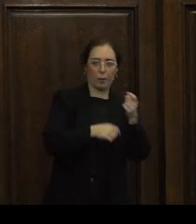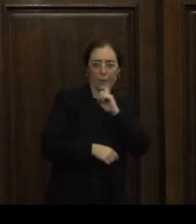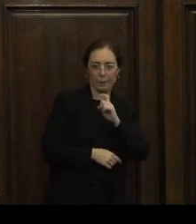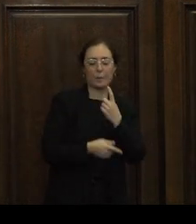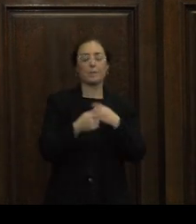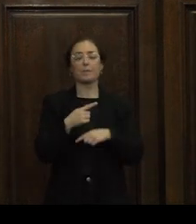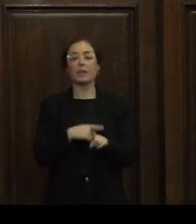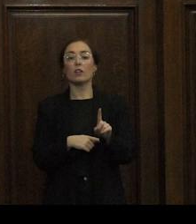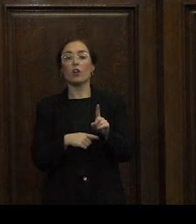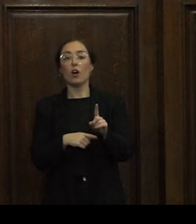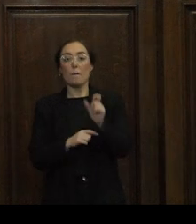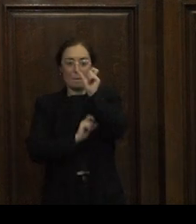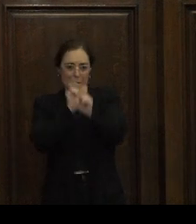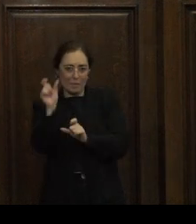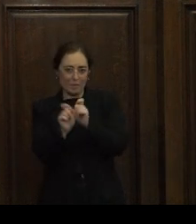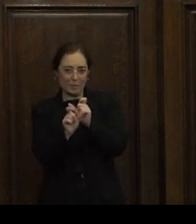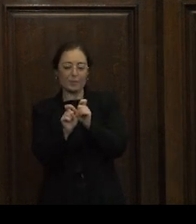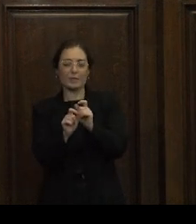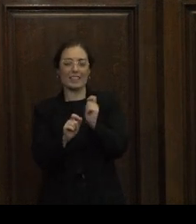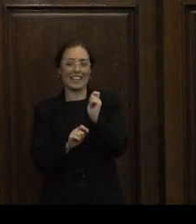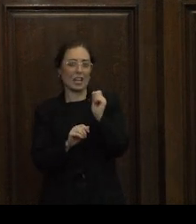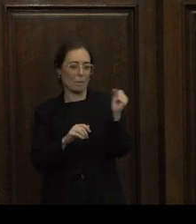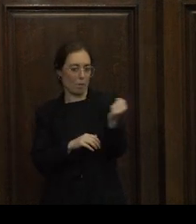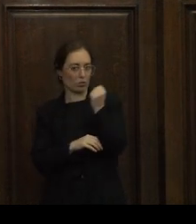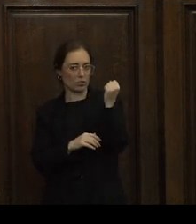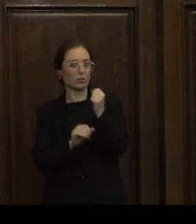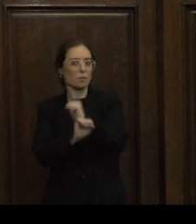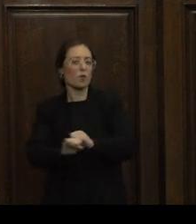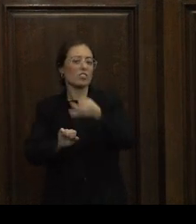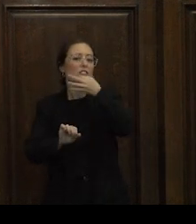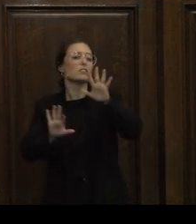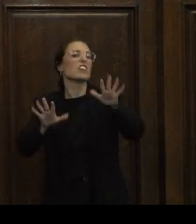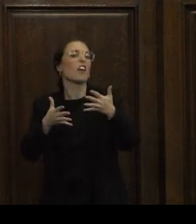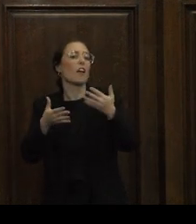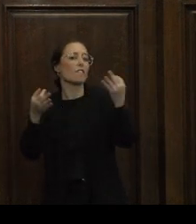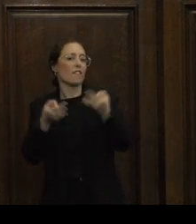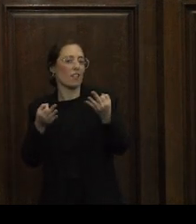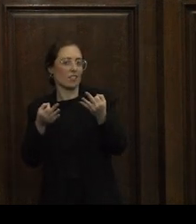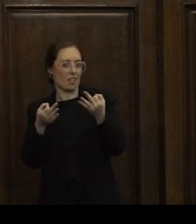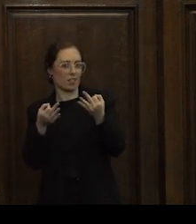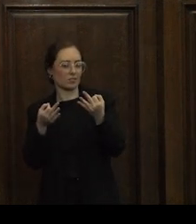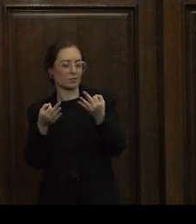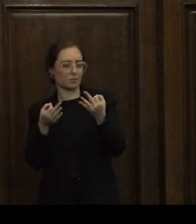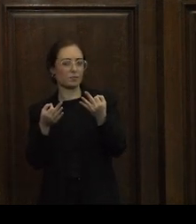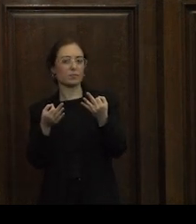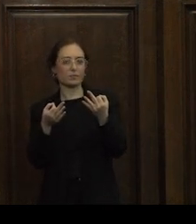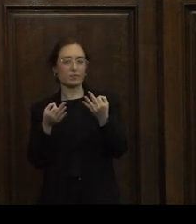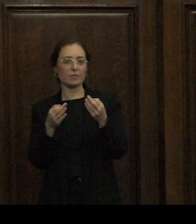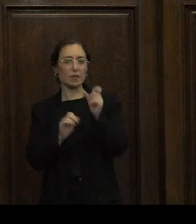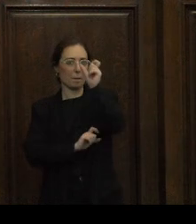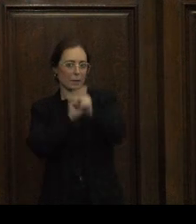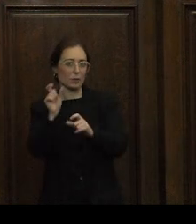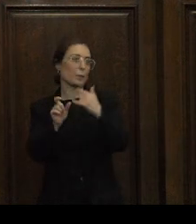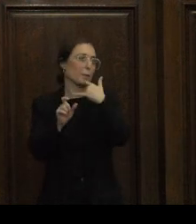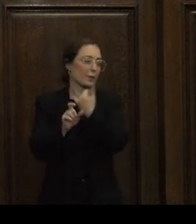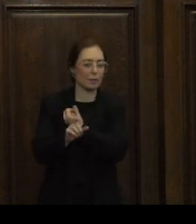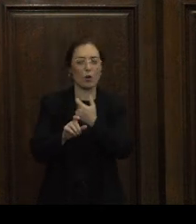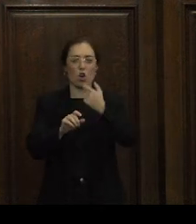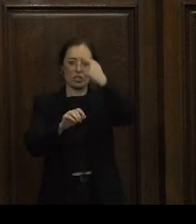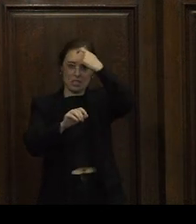agentes encargados de canalizar, de vehicular esa verdad objetiva, eran figuras como